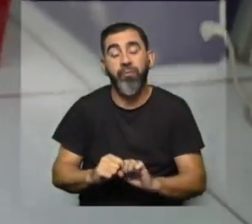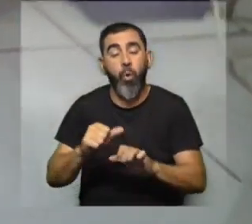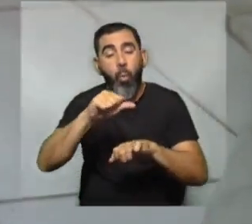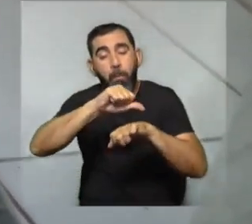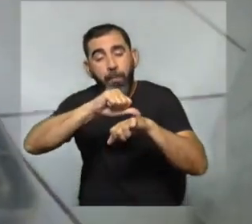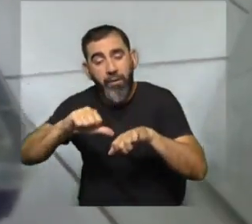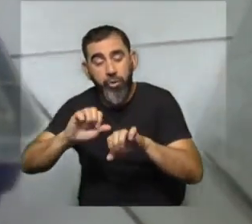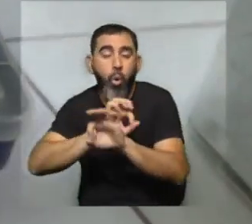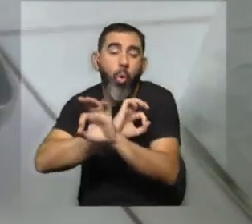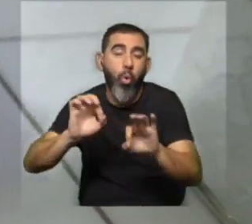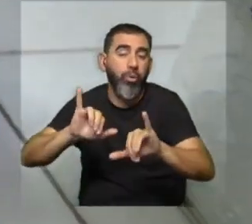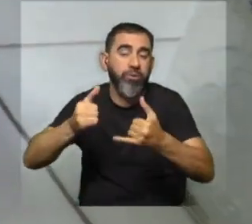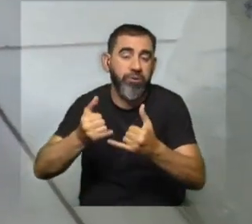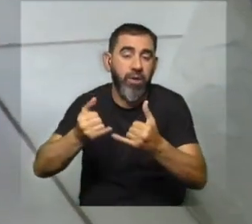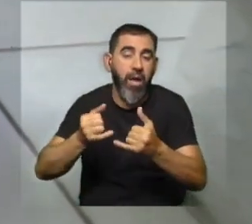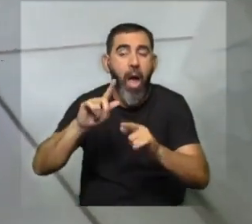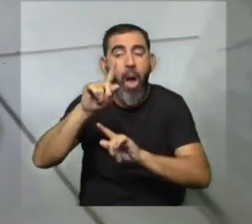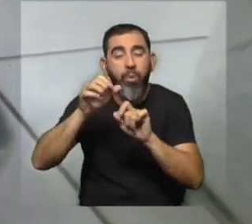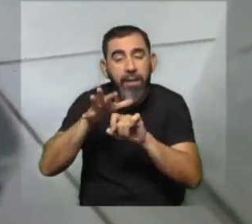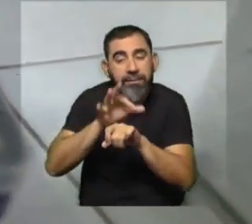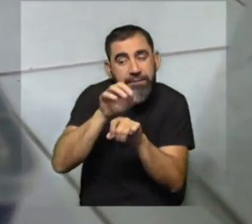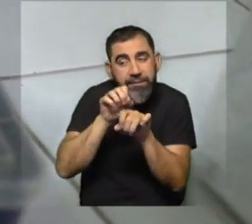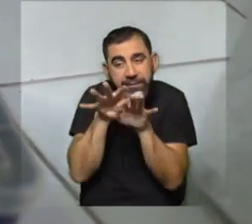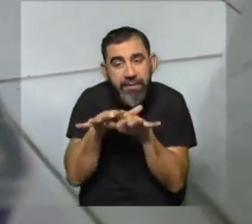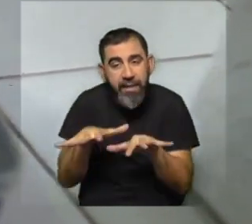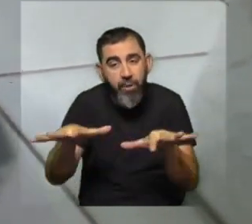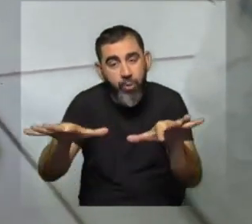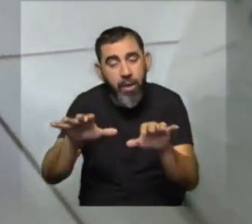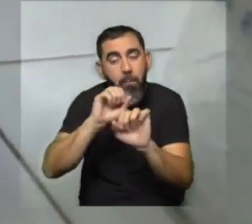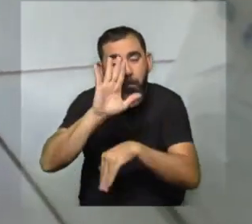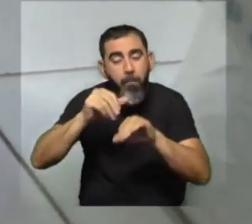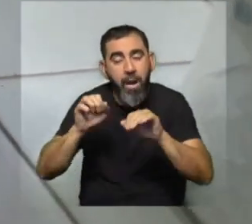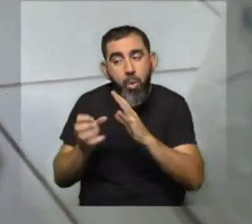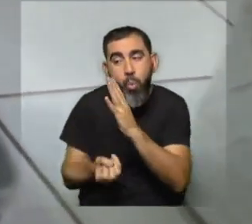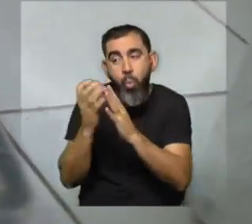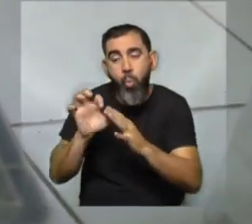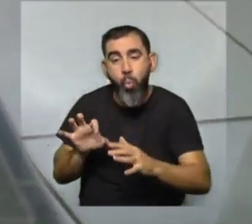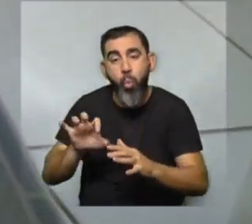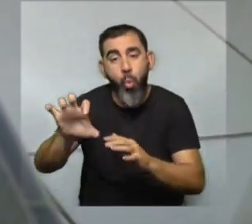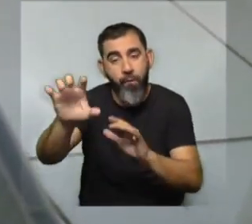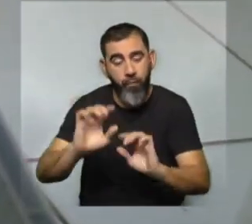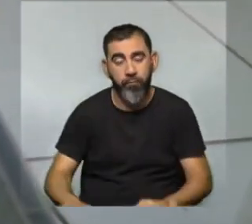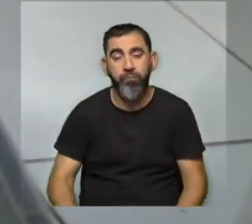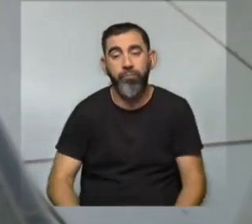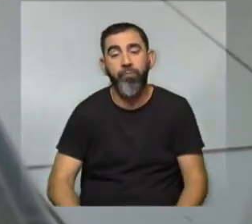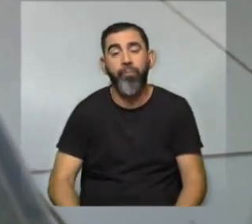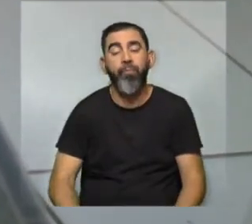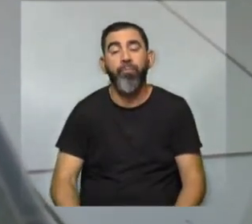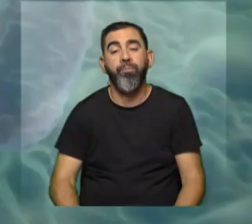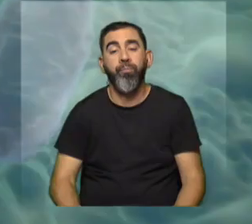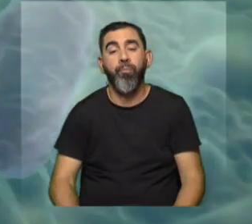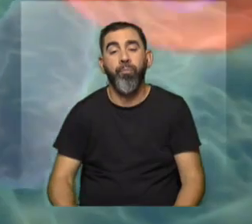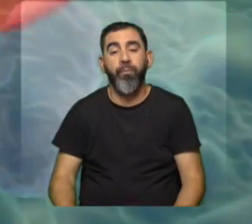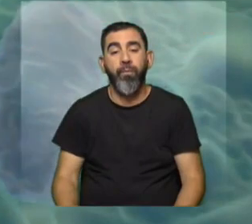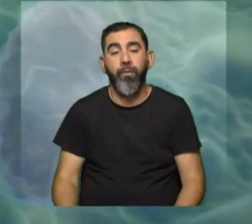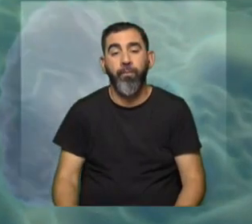quirúrgico o porque ya habían migrado algunas células tumorales, más tumores nuevos que los tratados con las dos terapias.